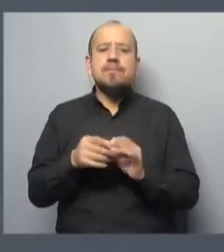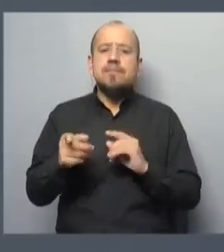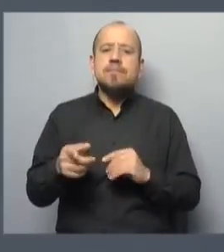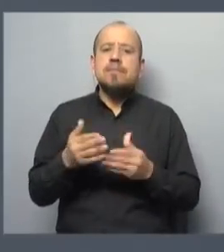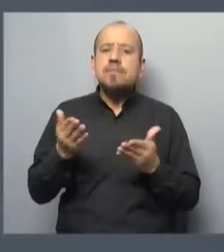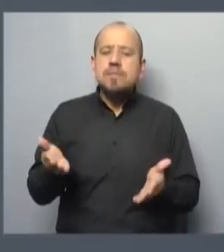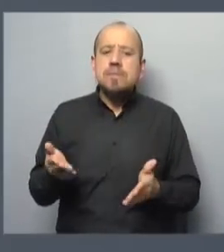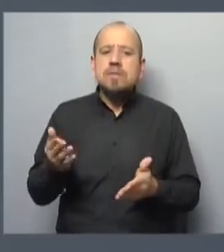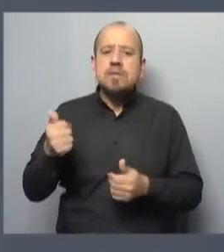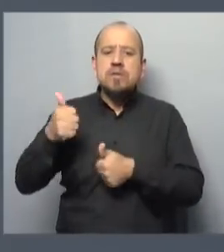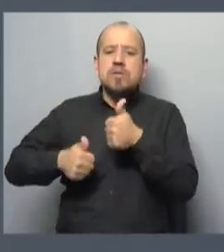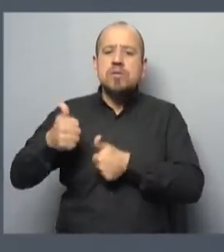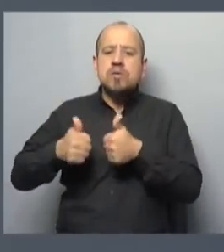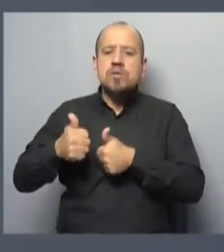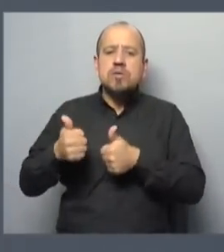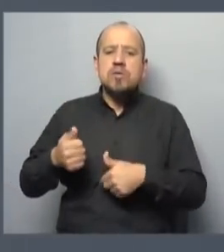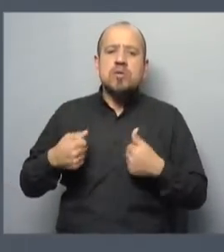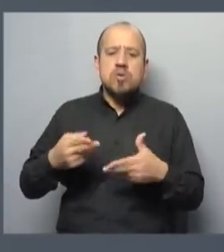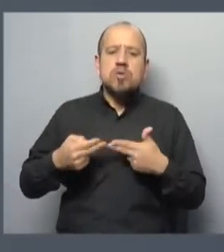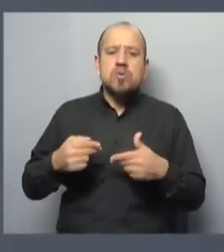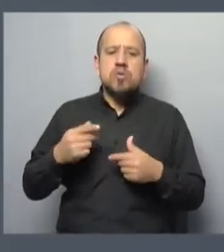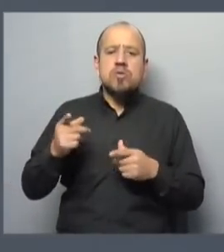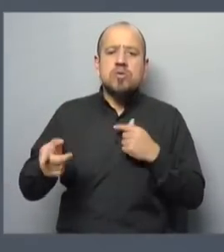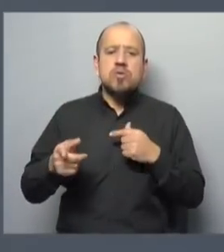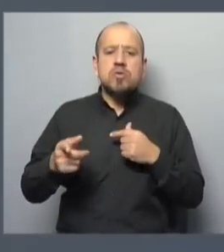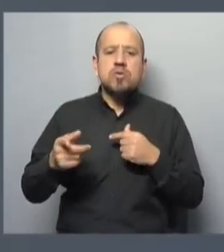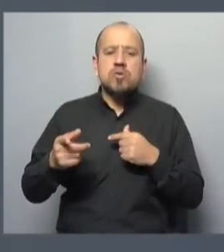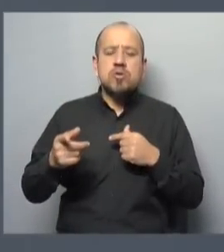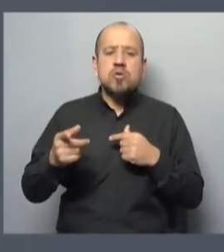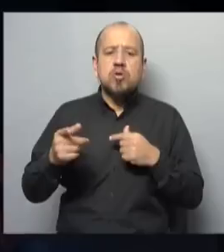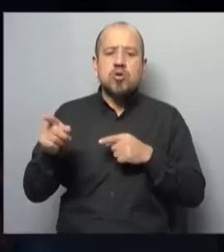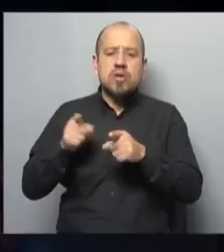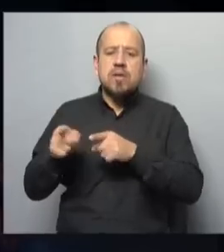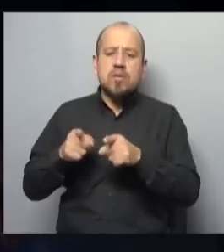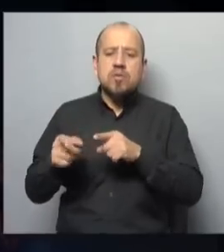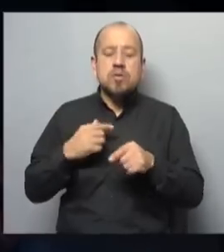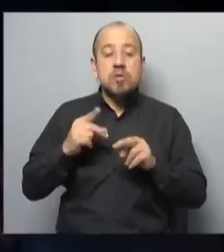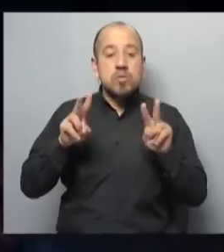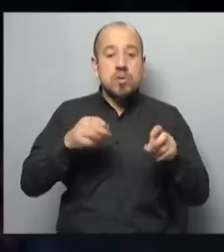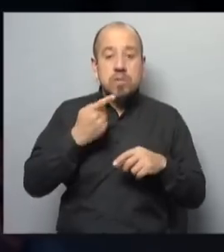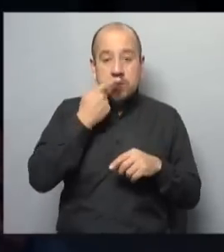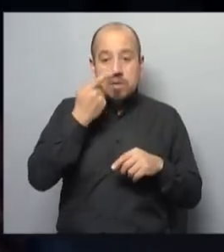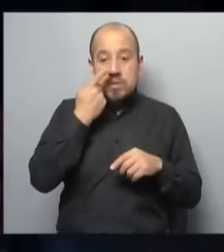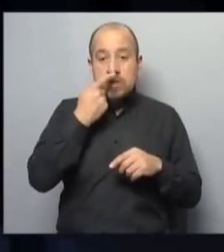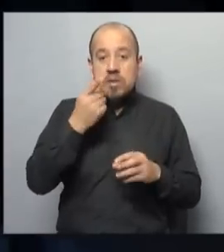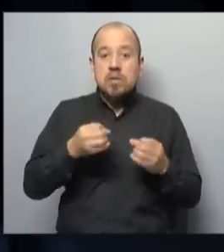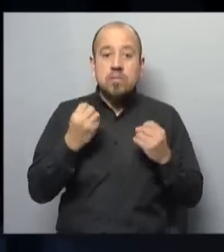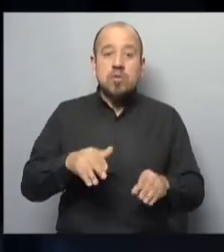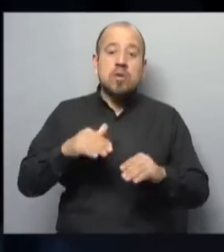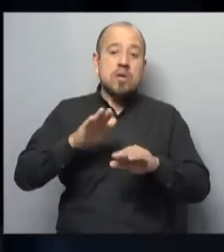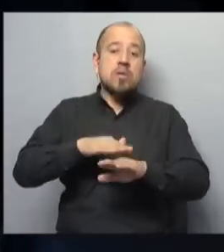esa competitividad que tenemos los futbolistas los entrenadores y todo lo que se fundó ya que es un tema muy interesante porque el fútbol es muy